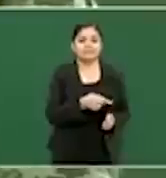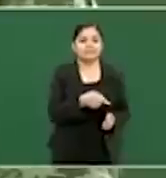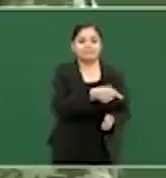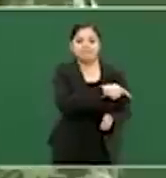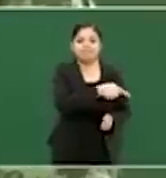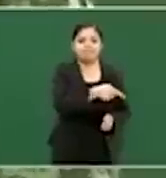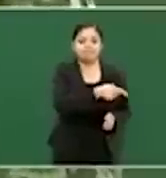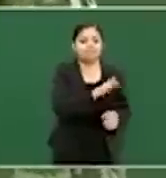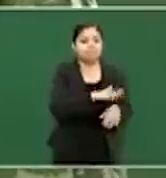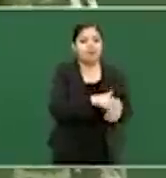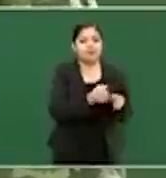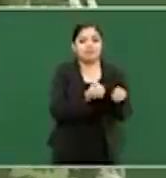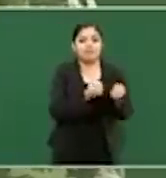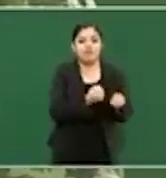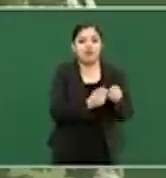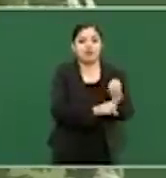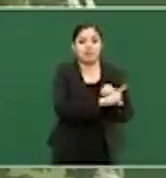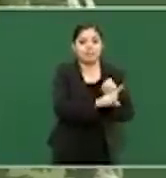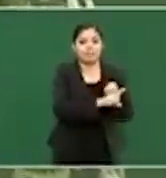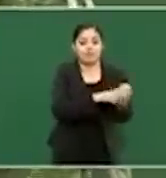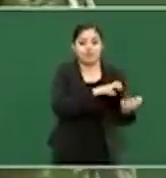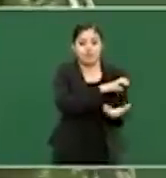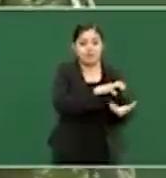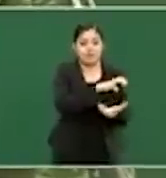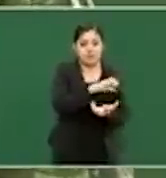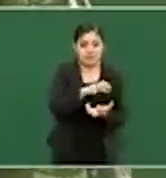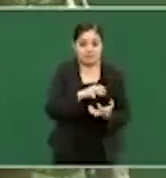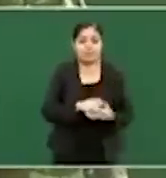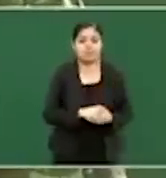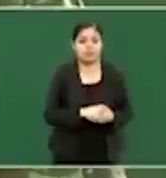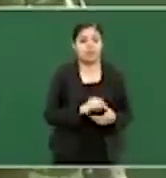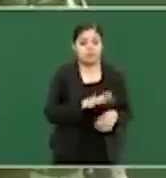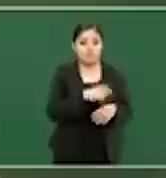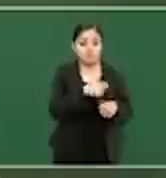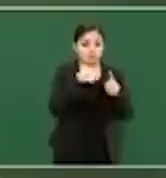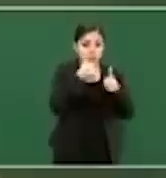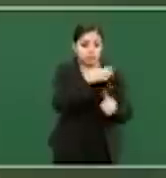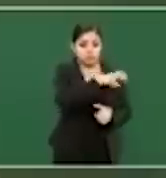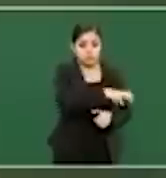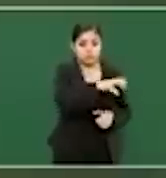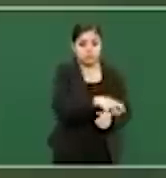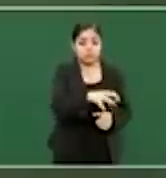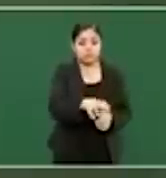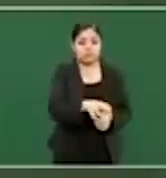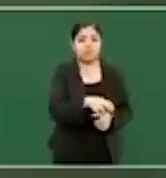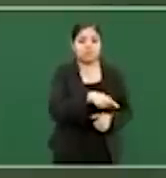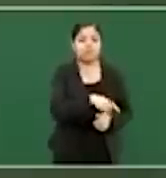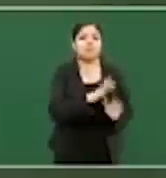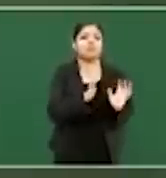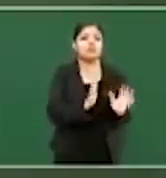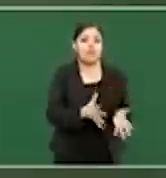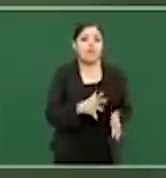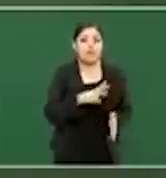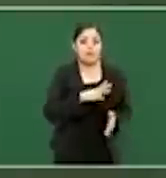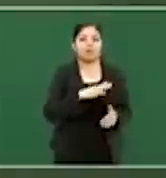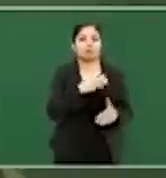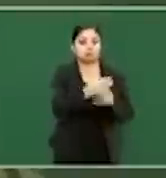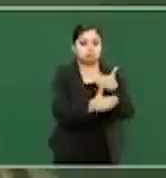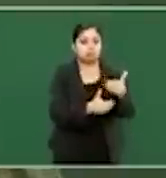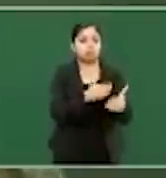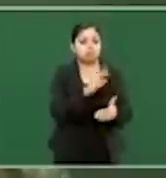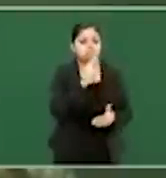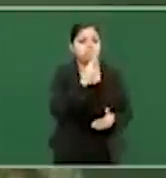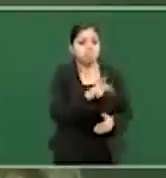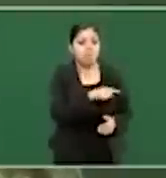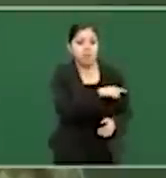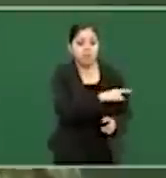delincuencial y con la atención que tenemos en esas áreas, pues se han llegado a buenos resultados, que